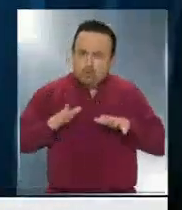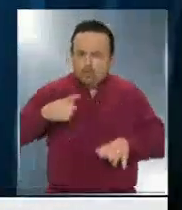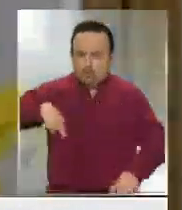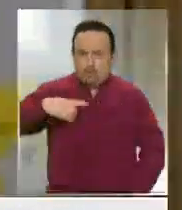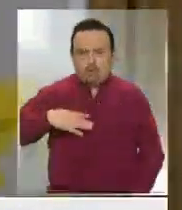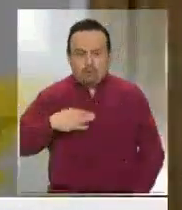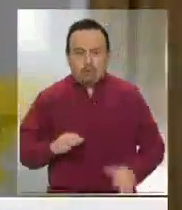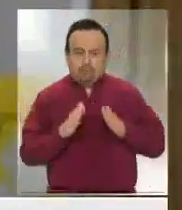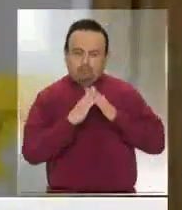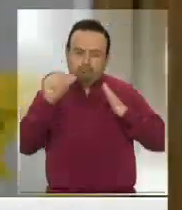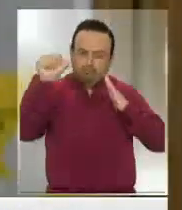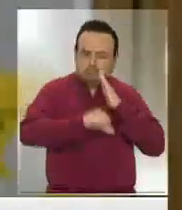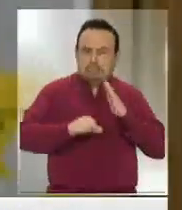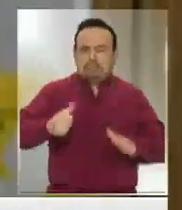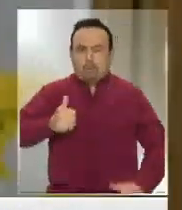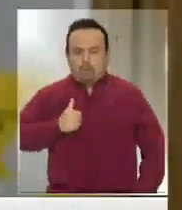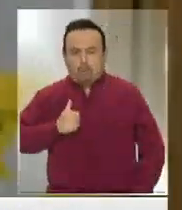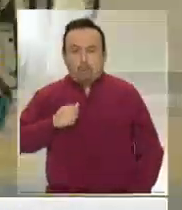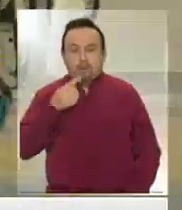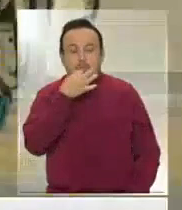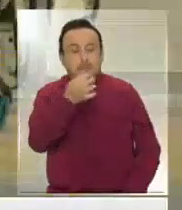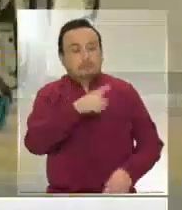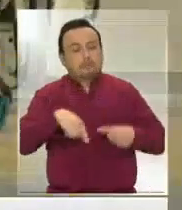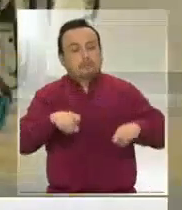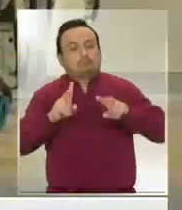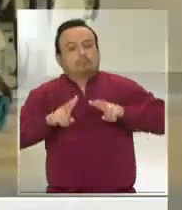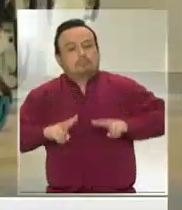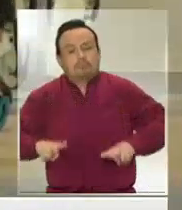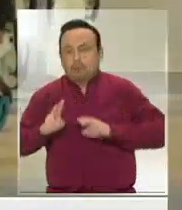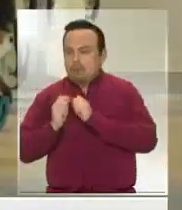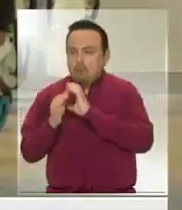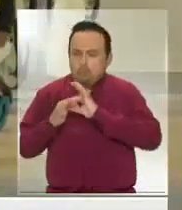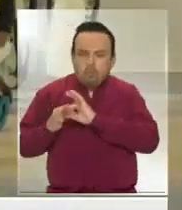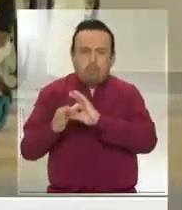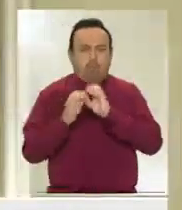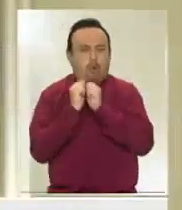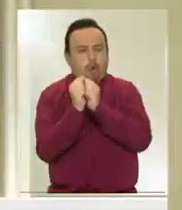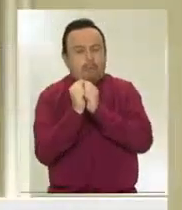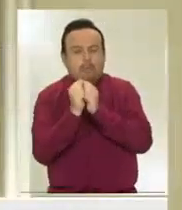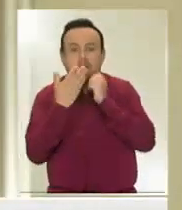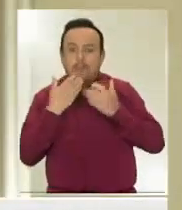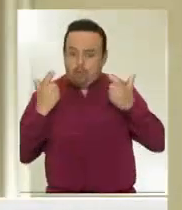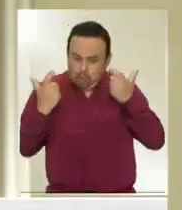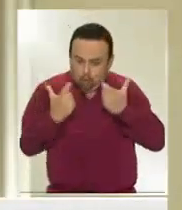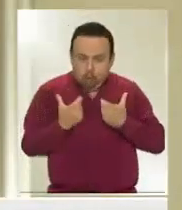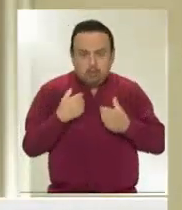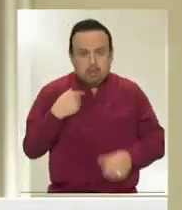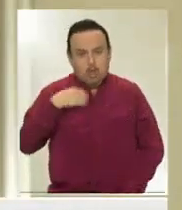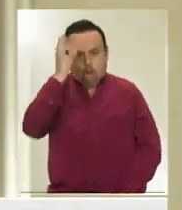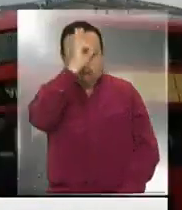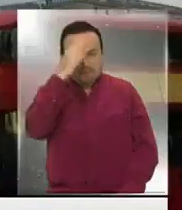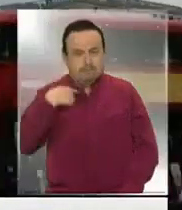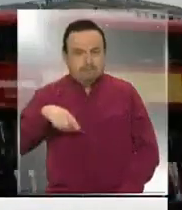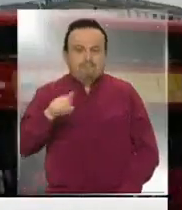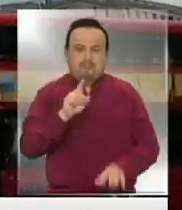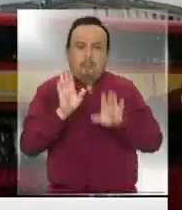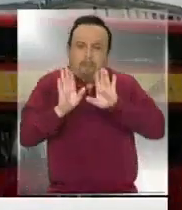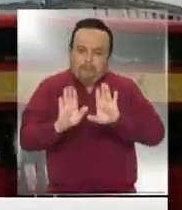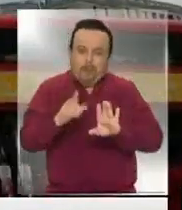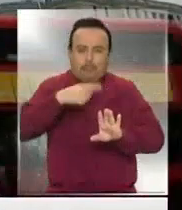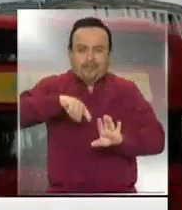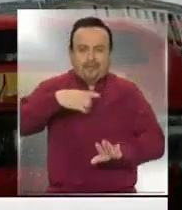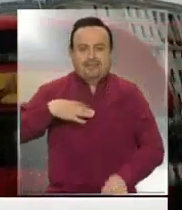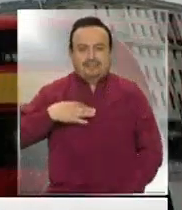con la cuarentena. Destacó la tranquilidad, el compañerismo y la autodisciplina que, según la reina, son características propias de